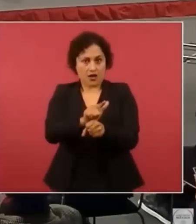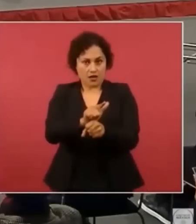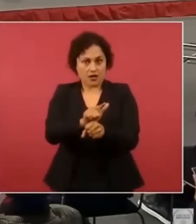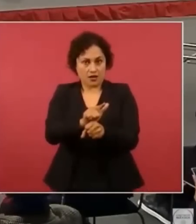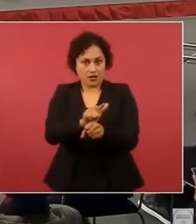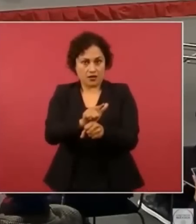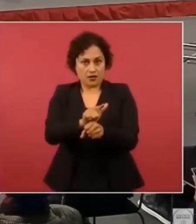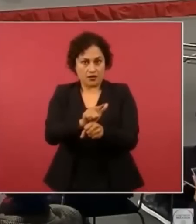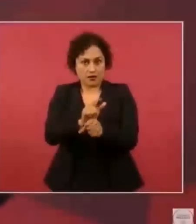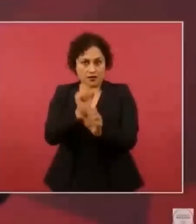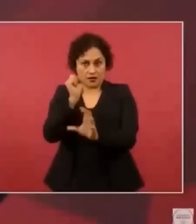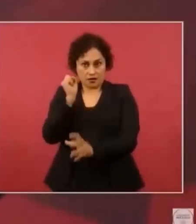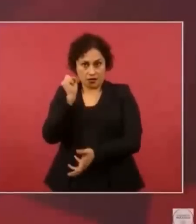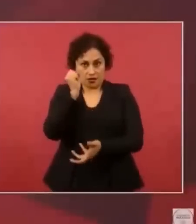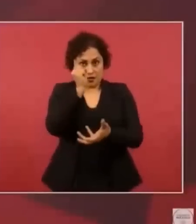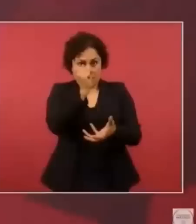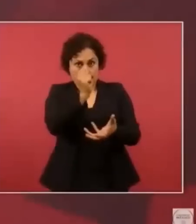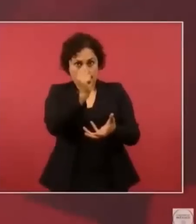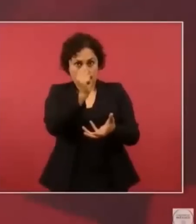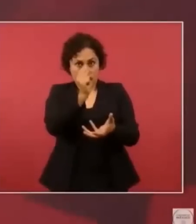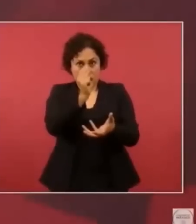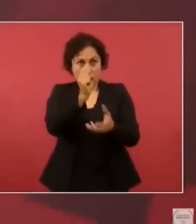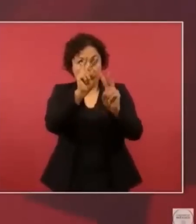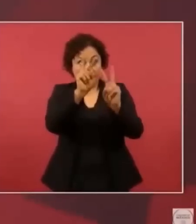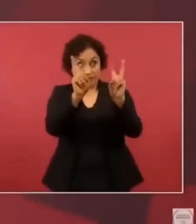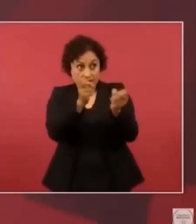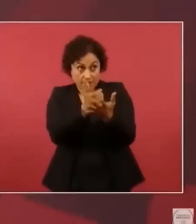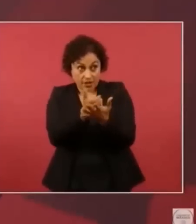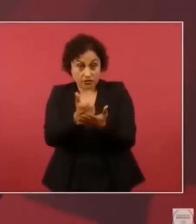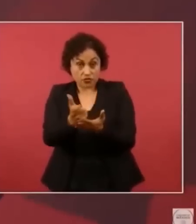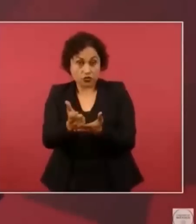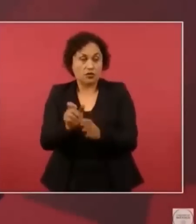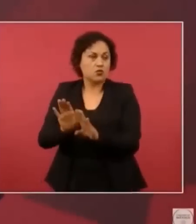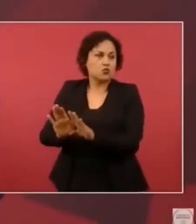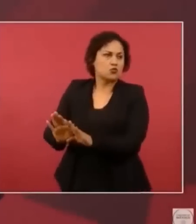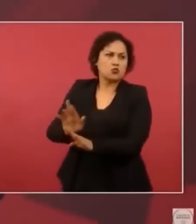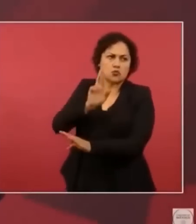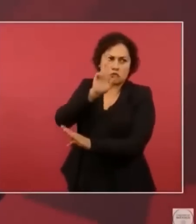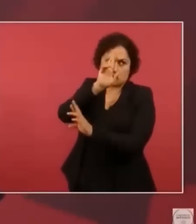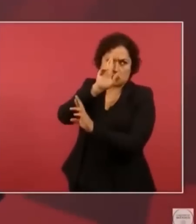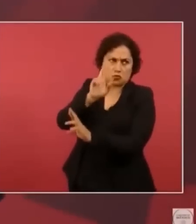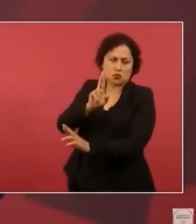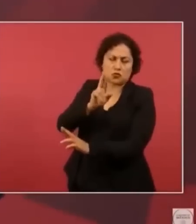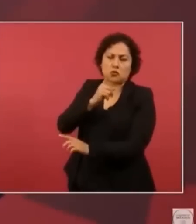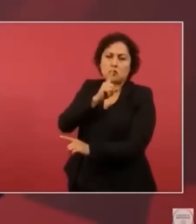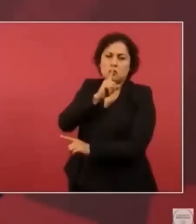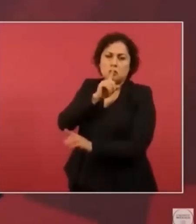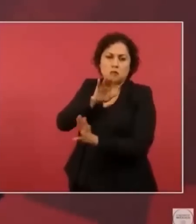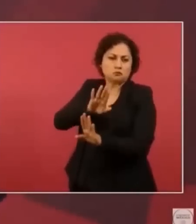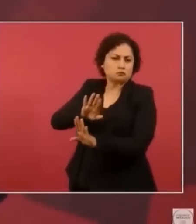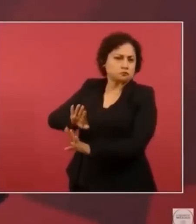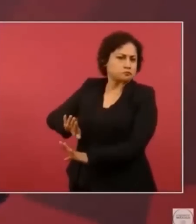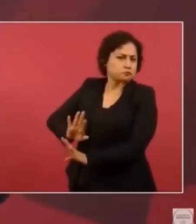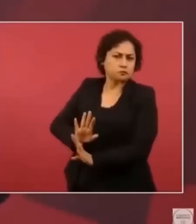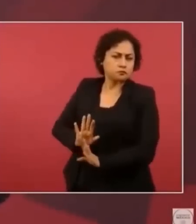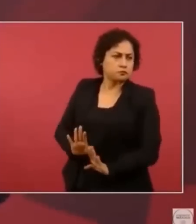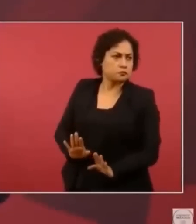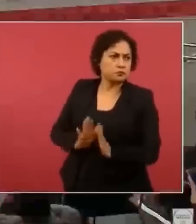a los sueldos en el INE. Nada más.